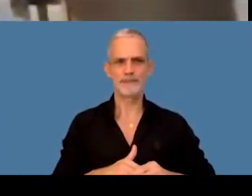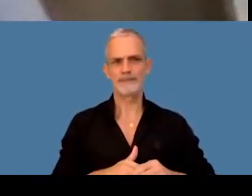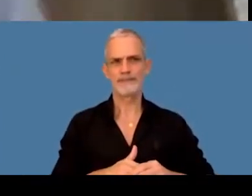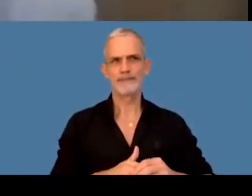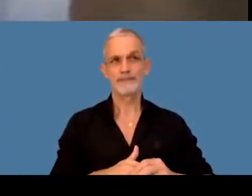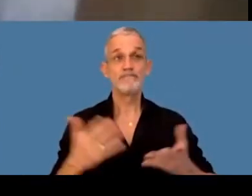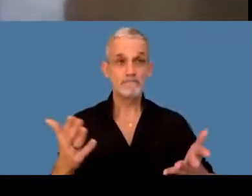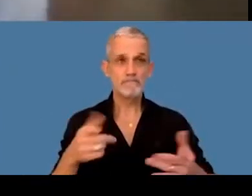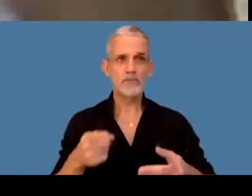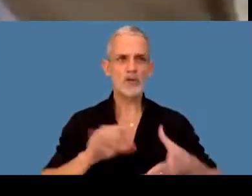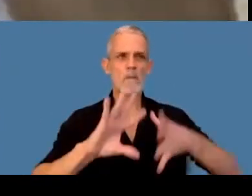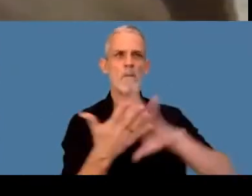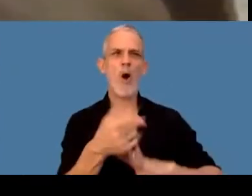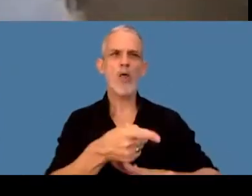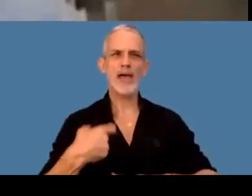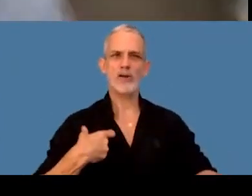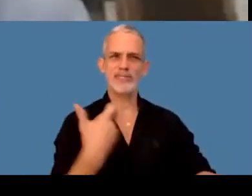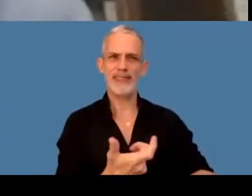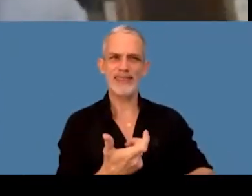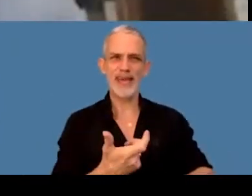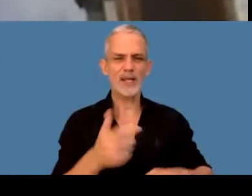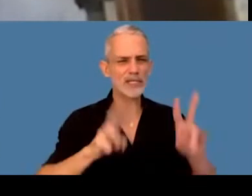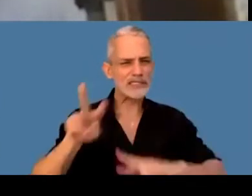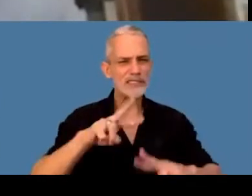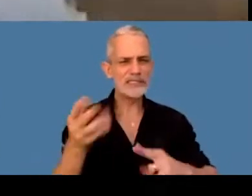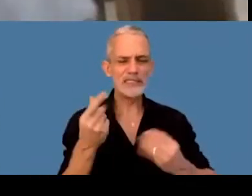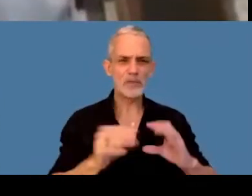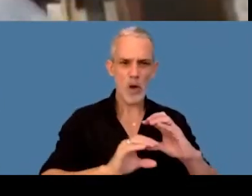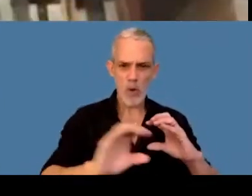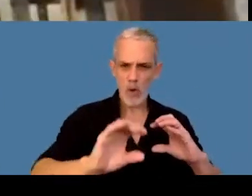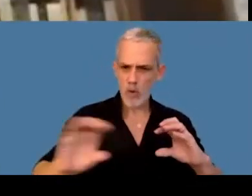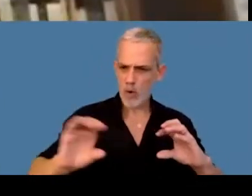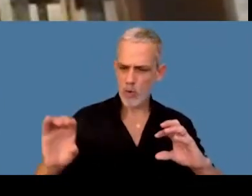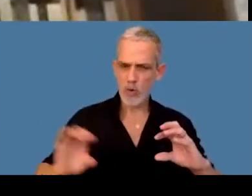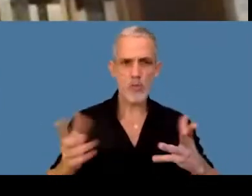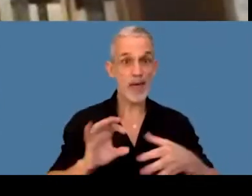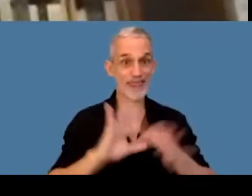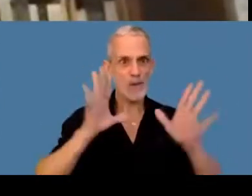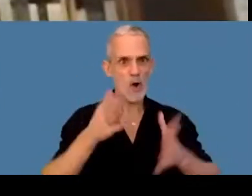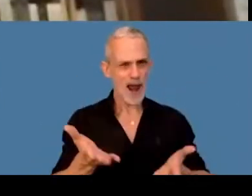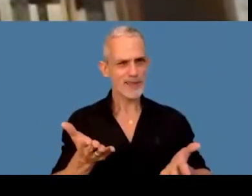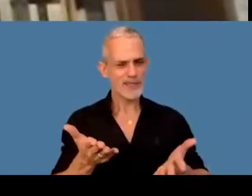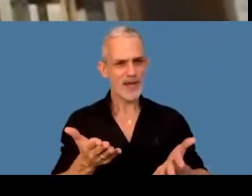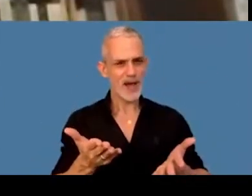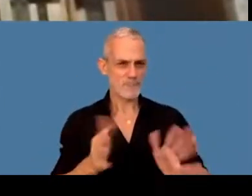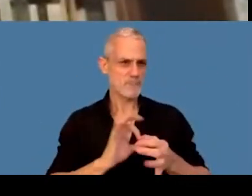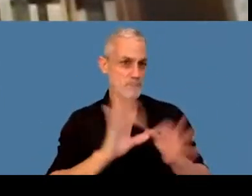Entonces, ese modelo busca distribuir, ¿por qué? Y busca democratizar.